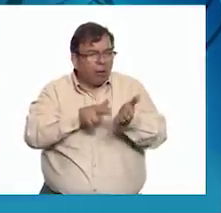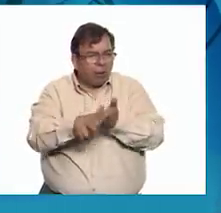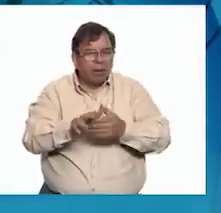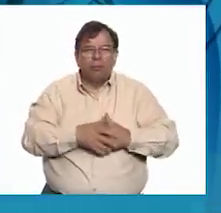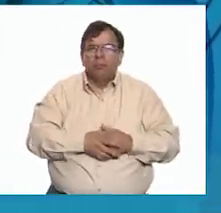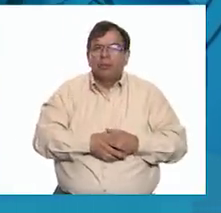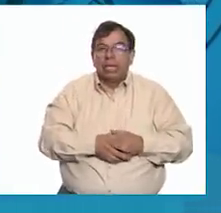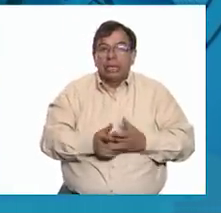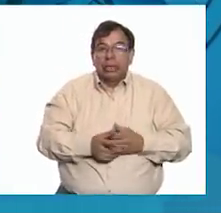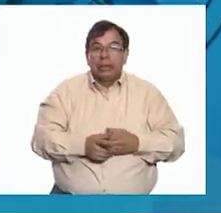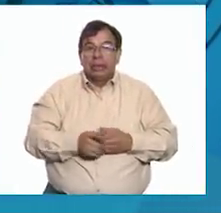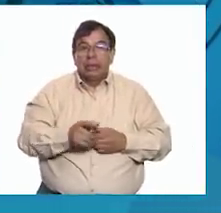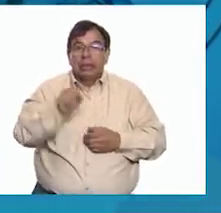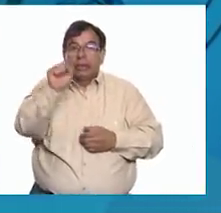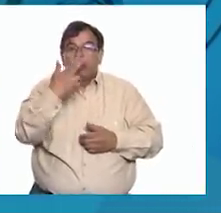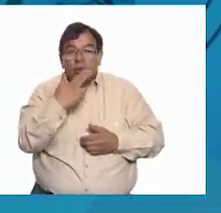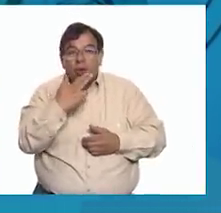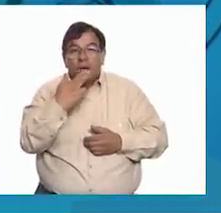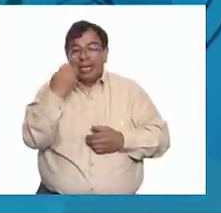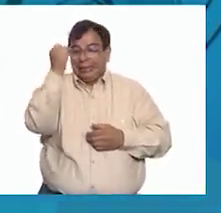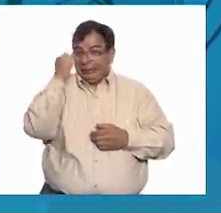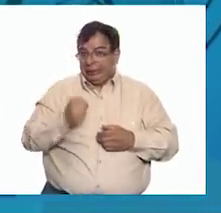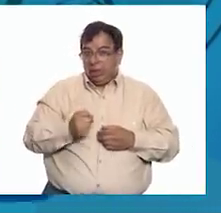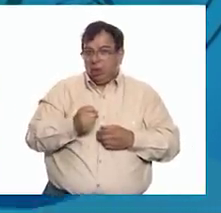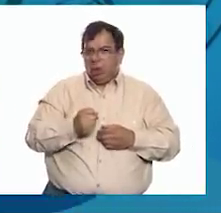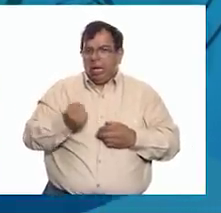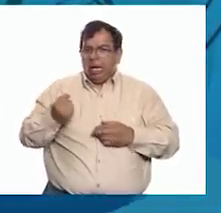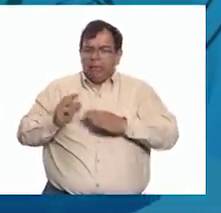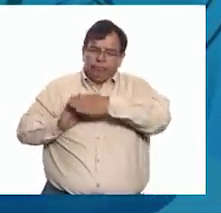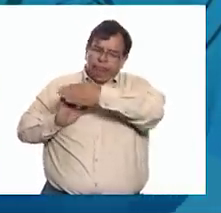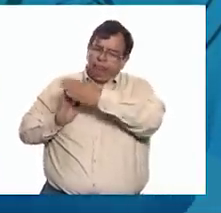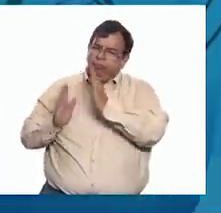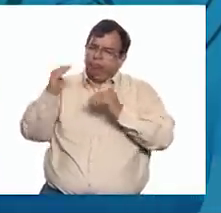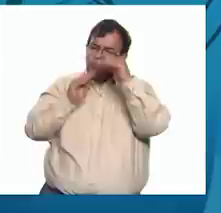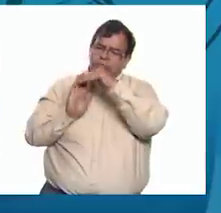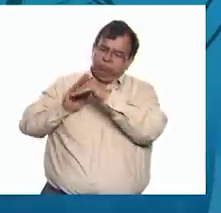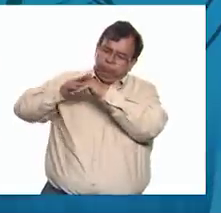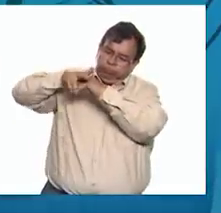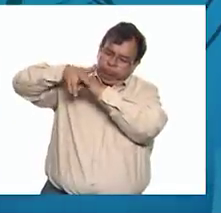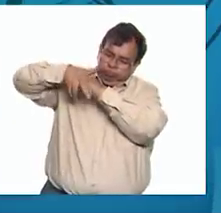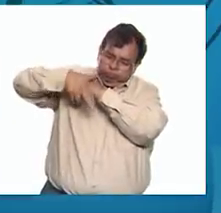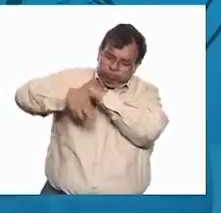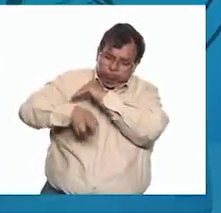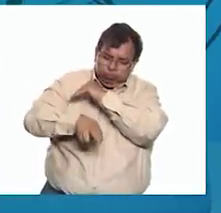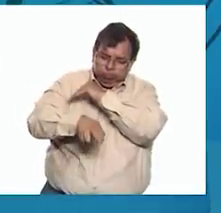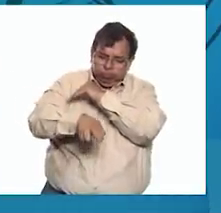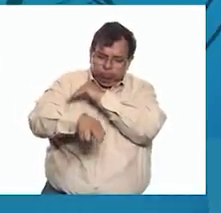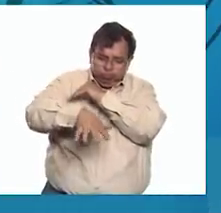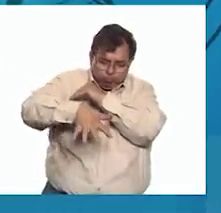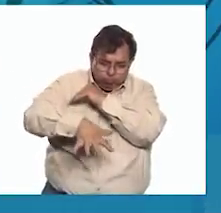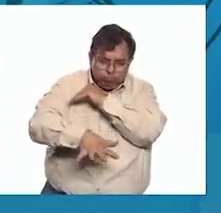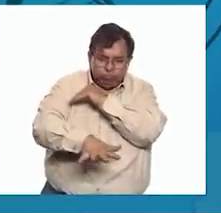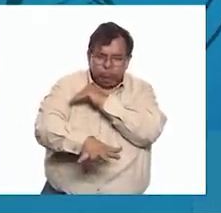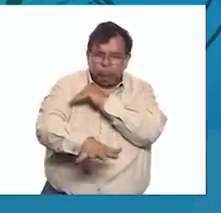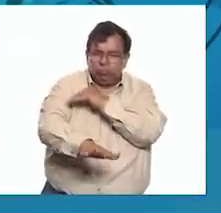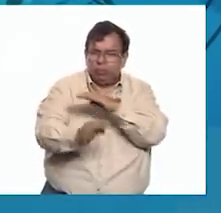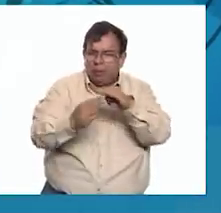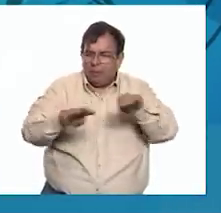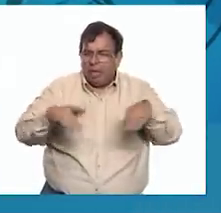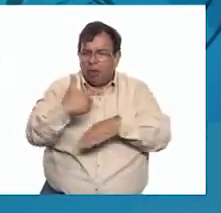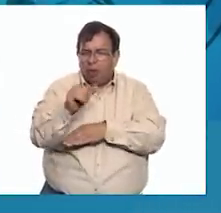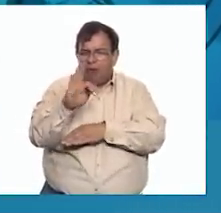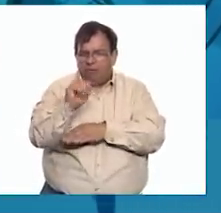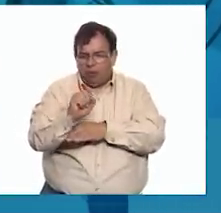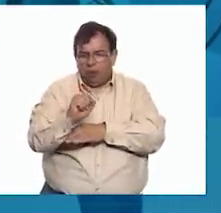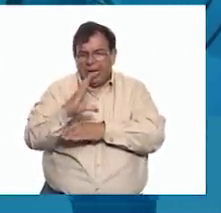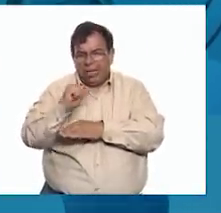el caso de Sonora y Sinaloa, los ríos descienden de la Sierra Madre Occidental y desembocan en el Golfo de California